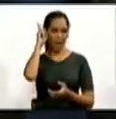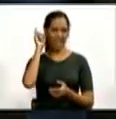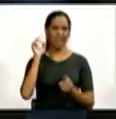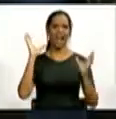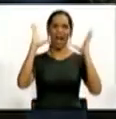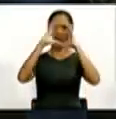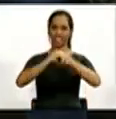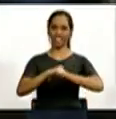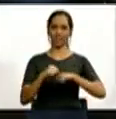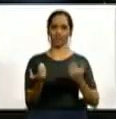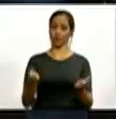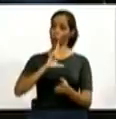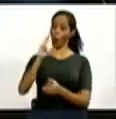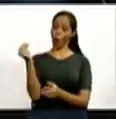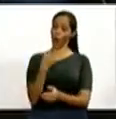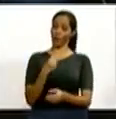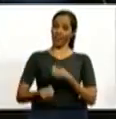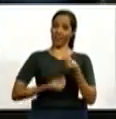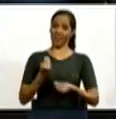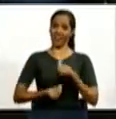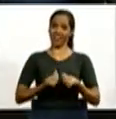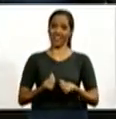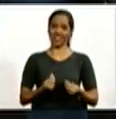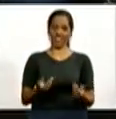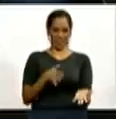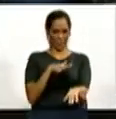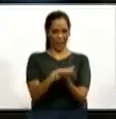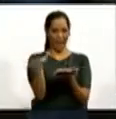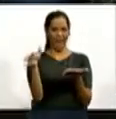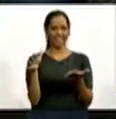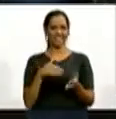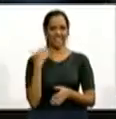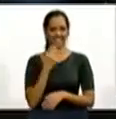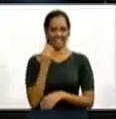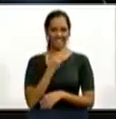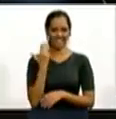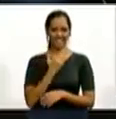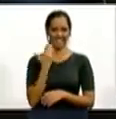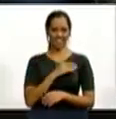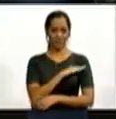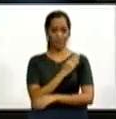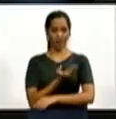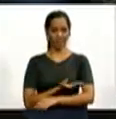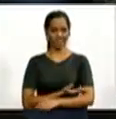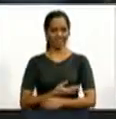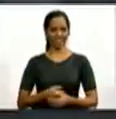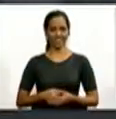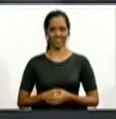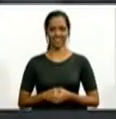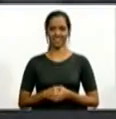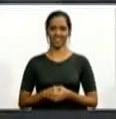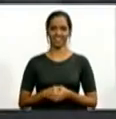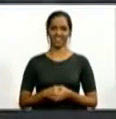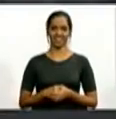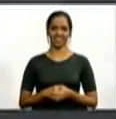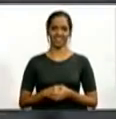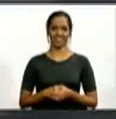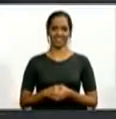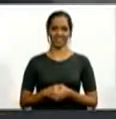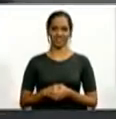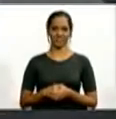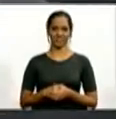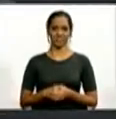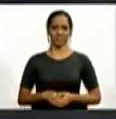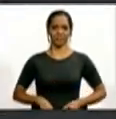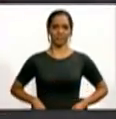de hoy. Upa, a Enamórate no, con Z acá. ¿Qué pasa? Qué fuerte. ¿Qué es eso? No. Véalo.